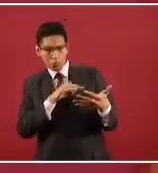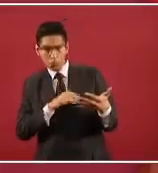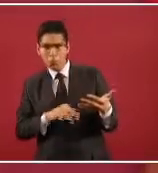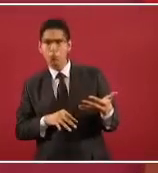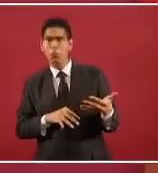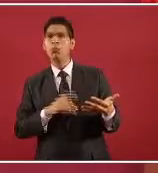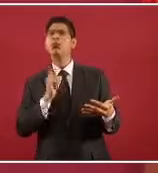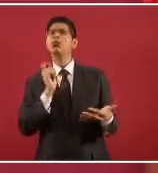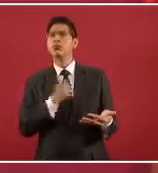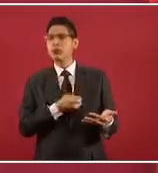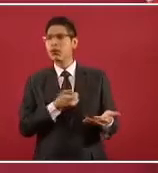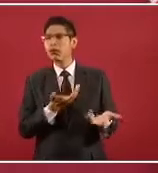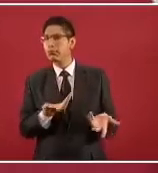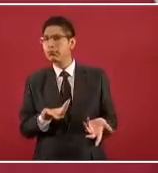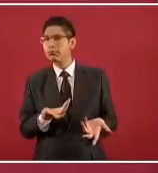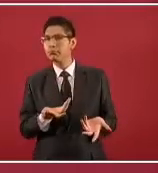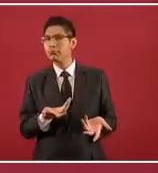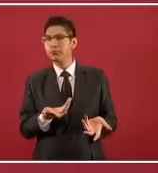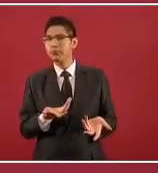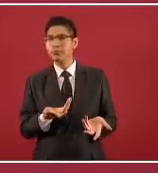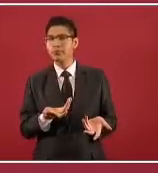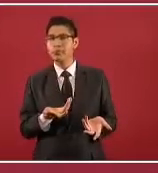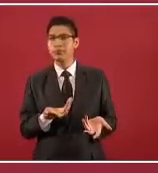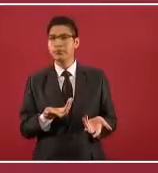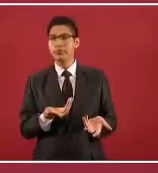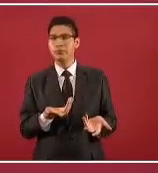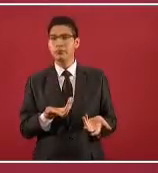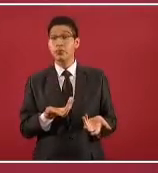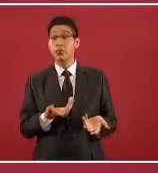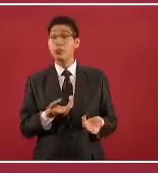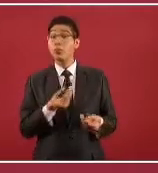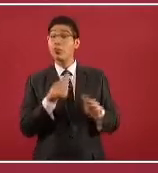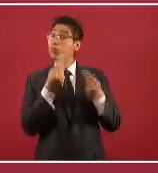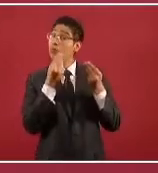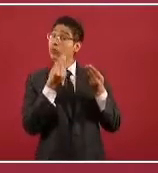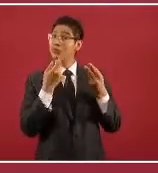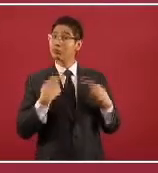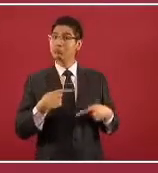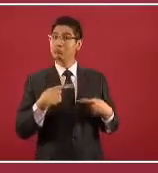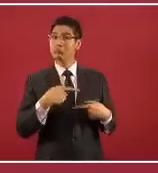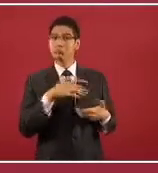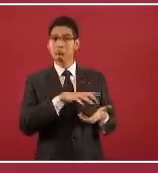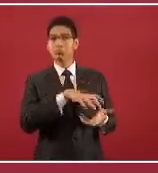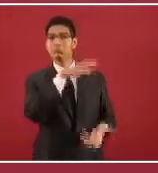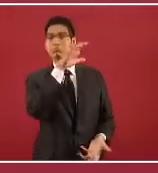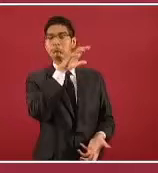son considerables los negativos,